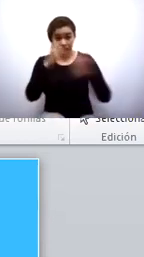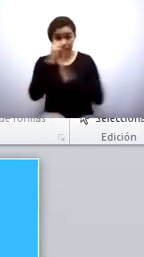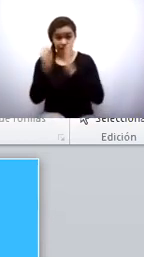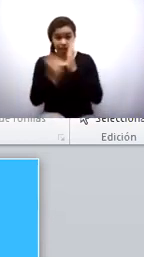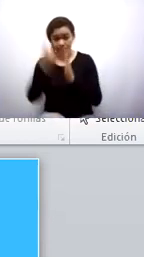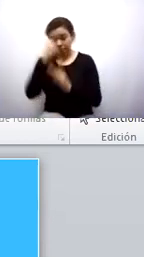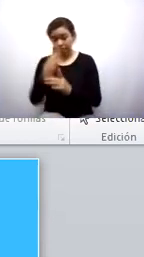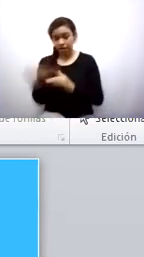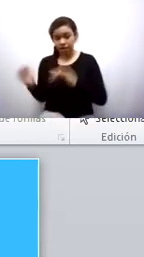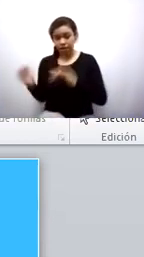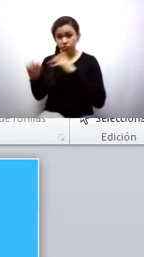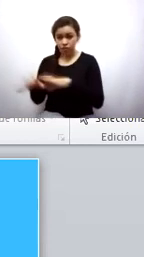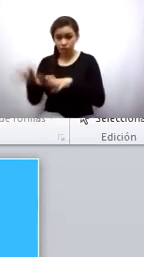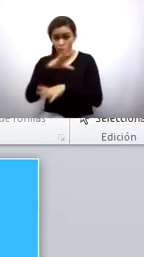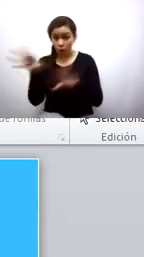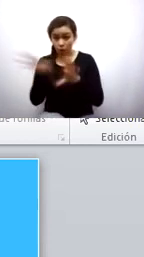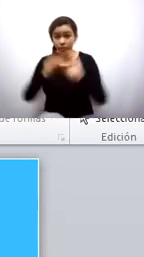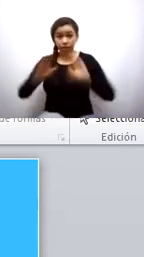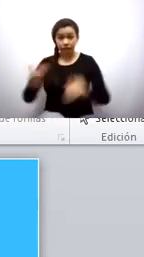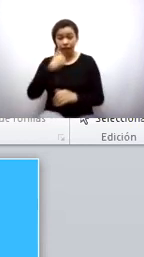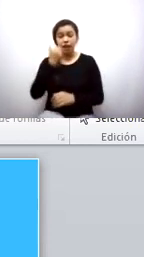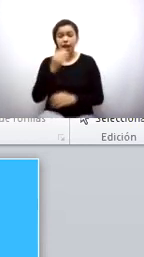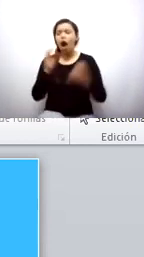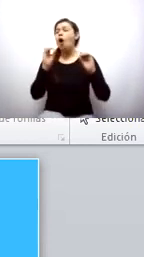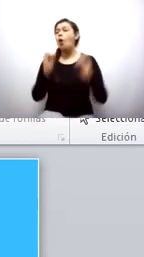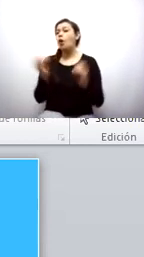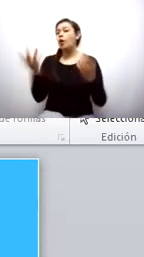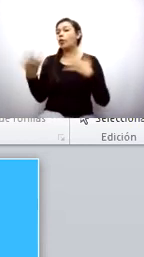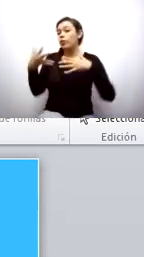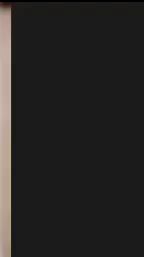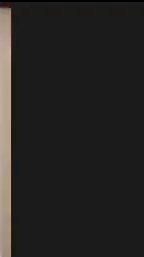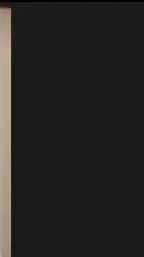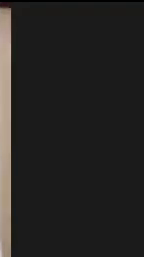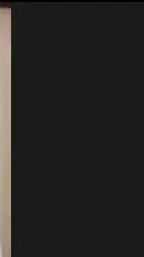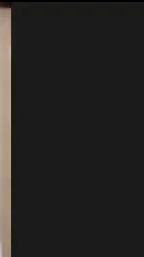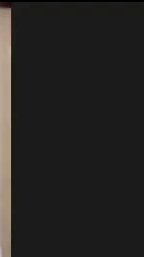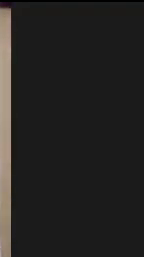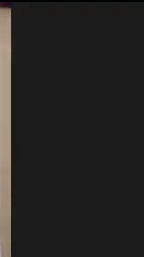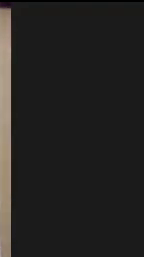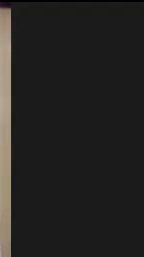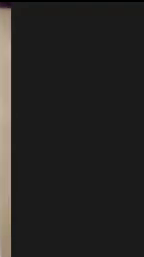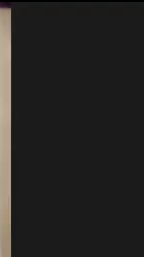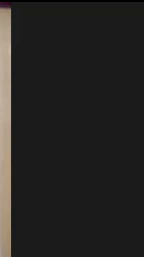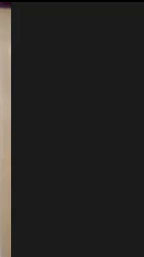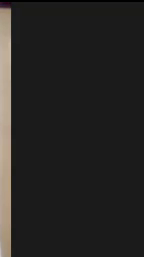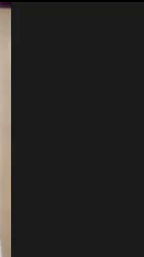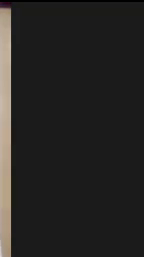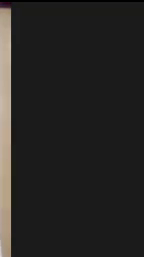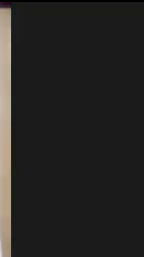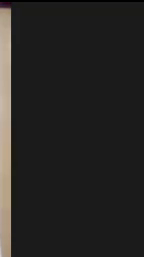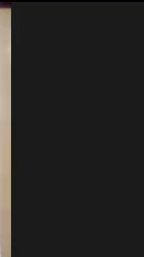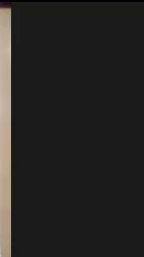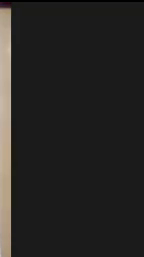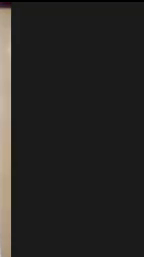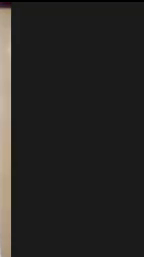por completo? ¿Ya se adaptaron un poco al sistema virtual? ¿Qué creen que sea lo que viene